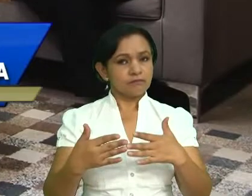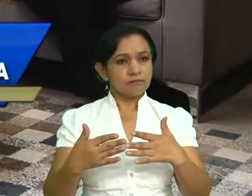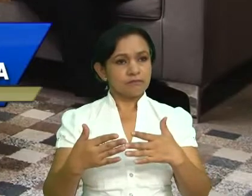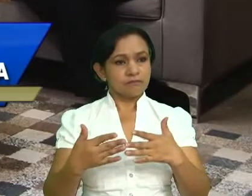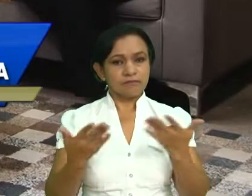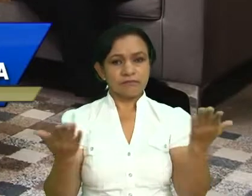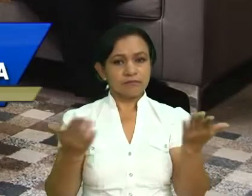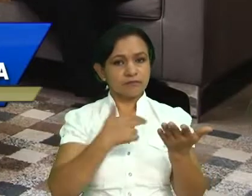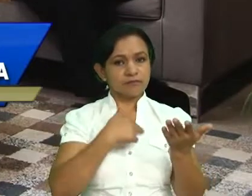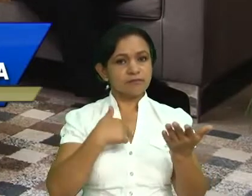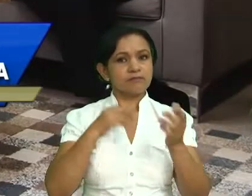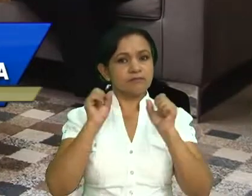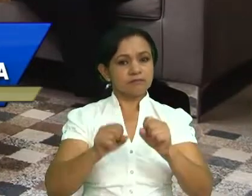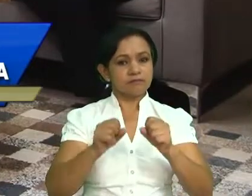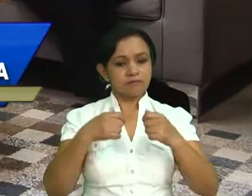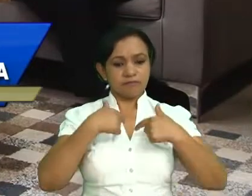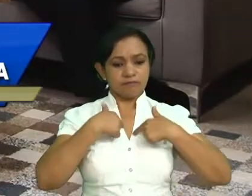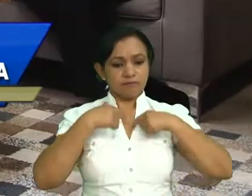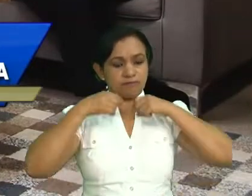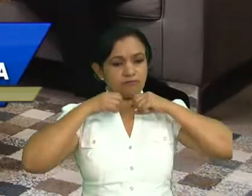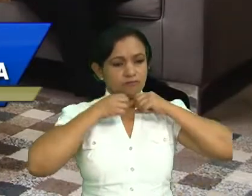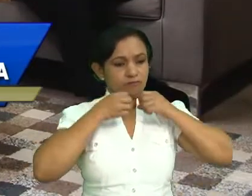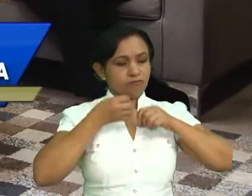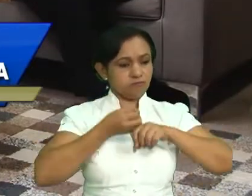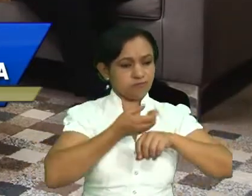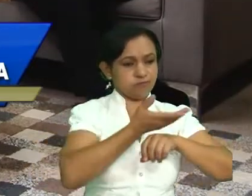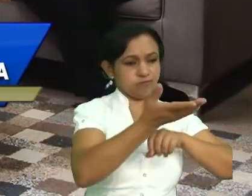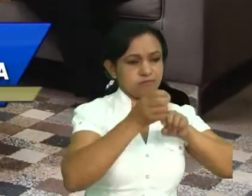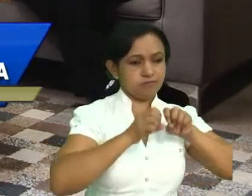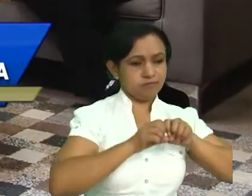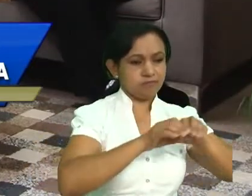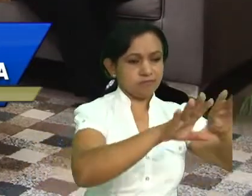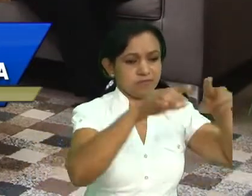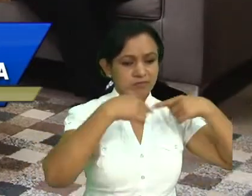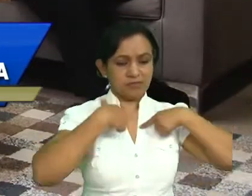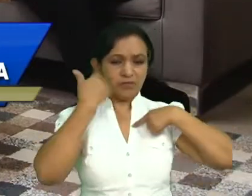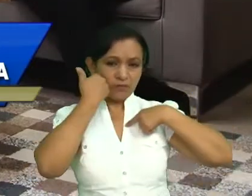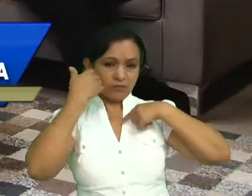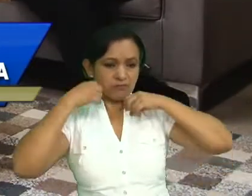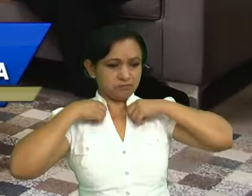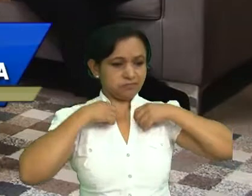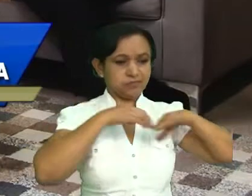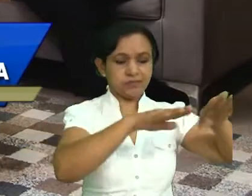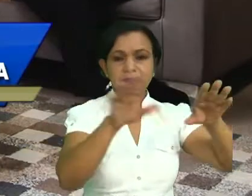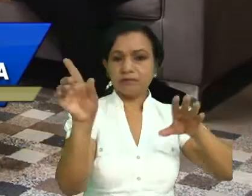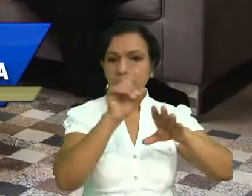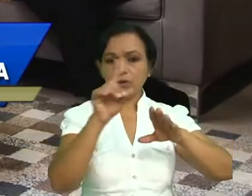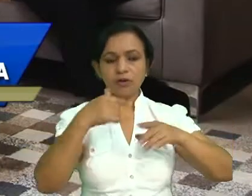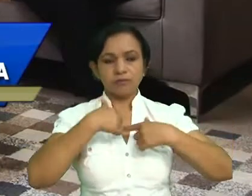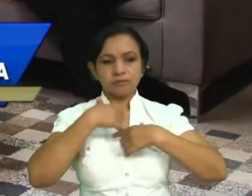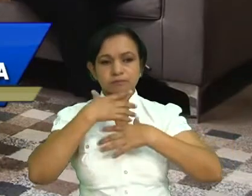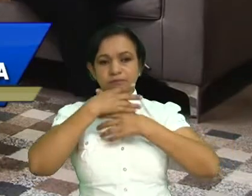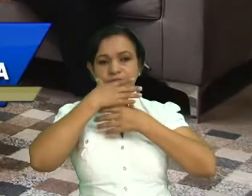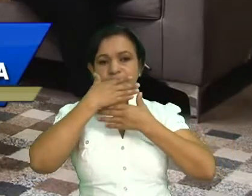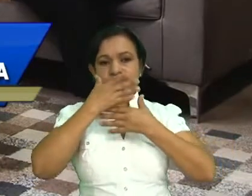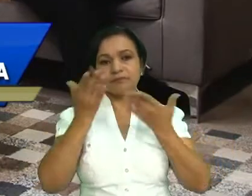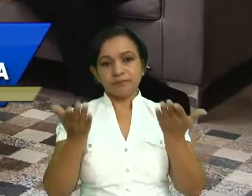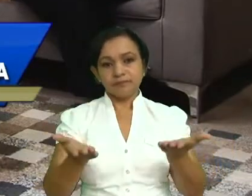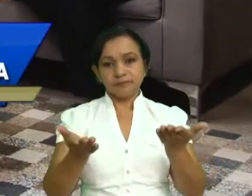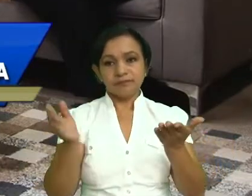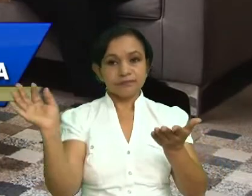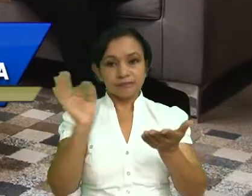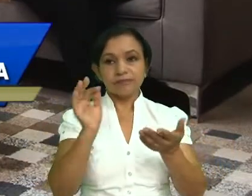ser transmisores. Realmente vamos a propagar o que se extienda este virus. De acuerdo a